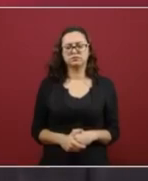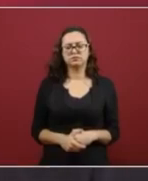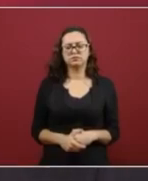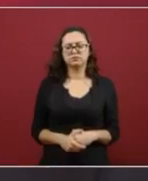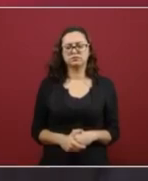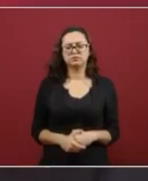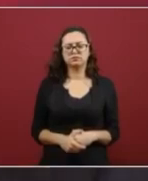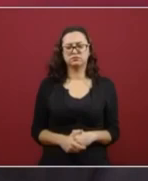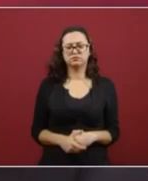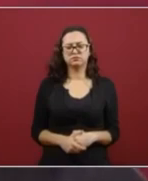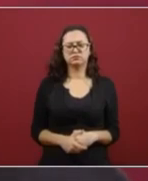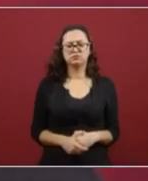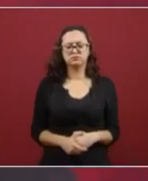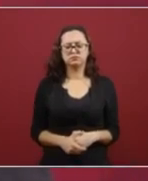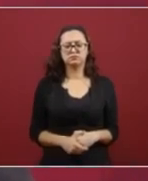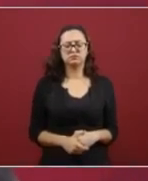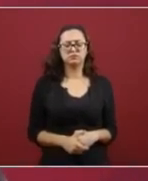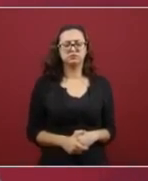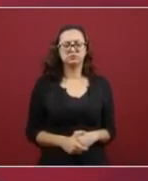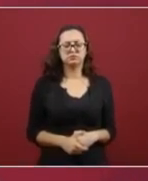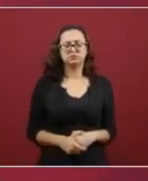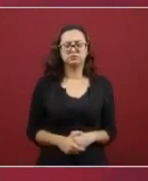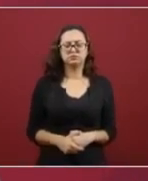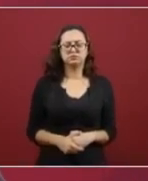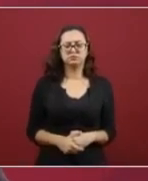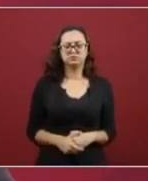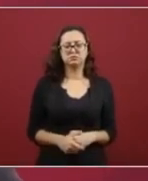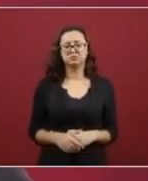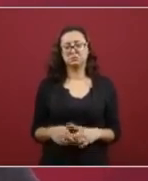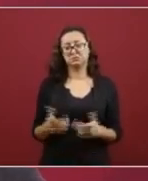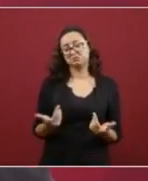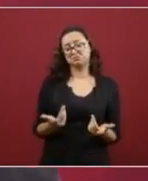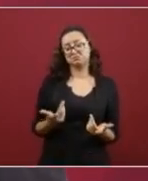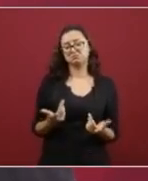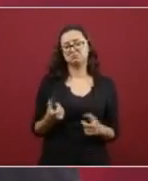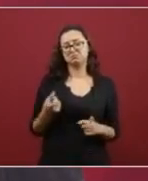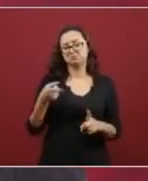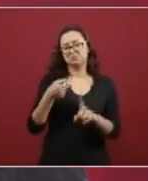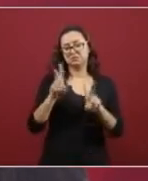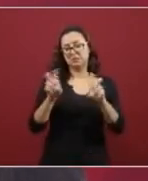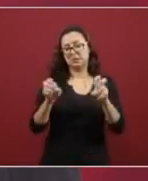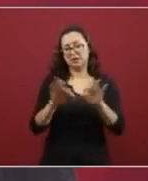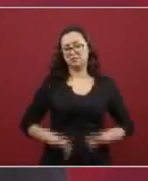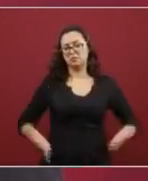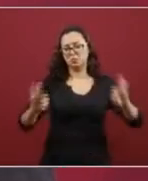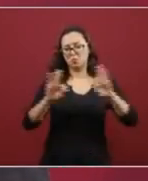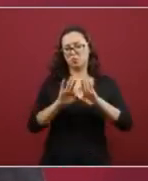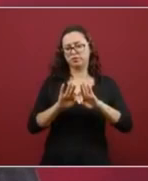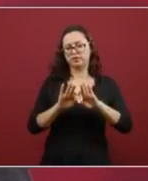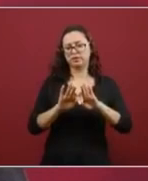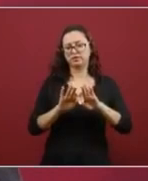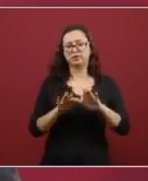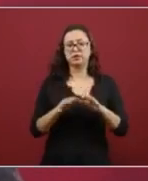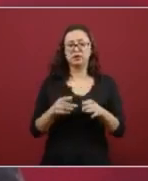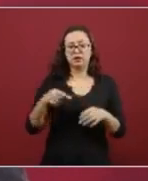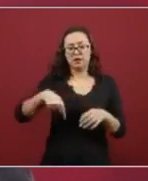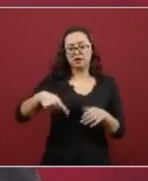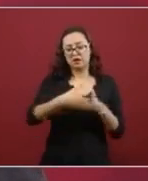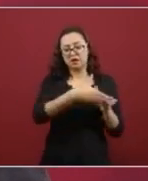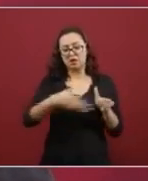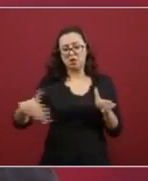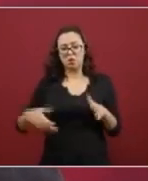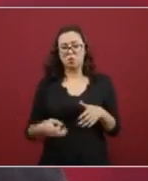importante en la Cuarta Transformación